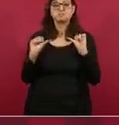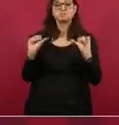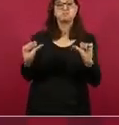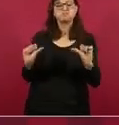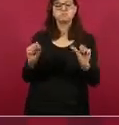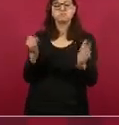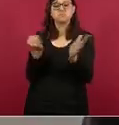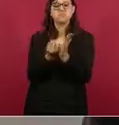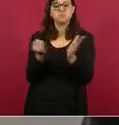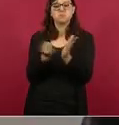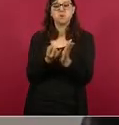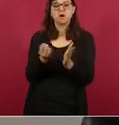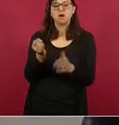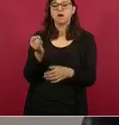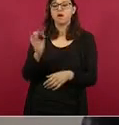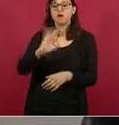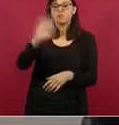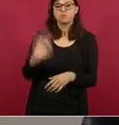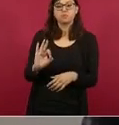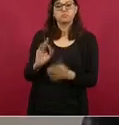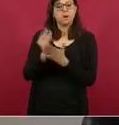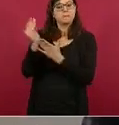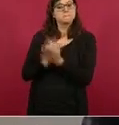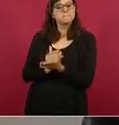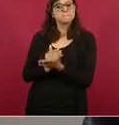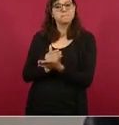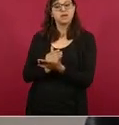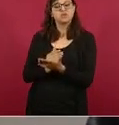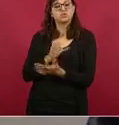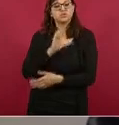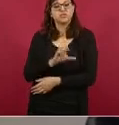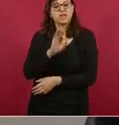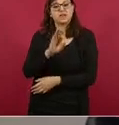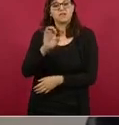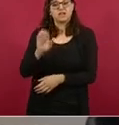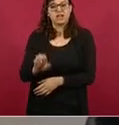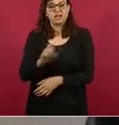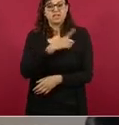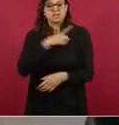pagaban menos que un consumidor doméstico?